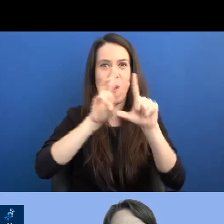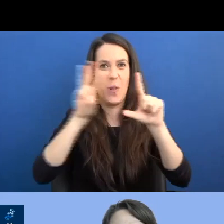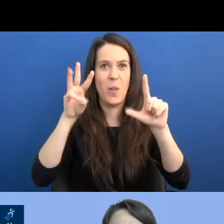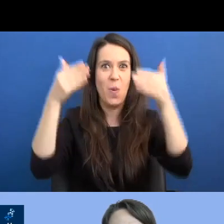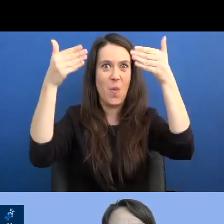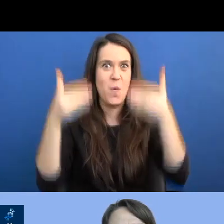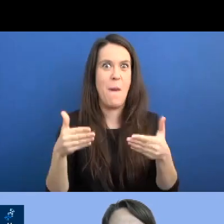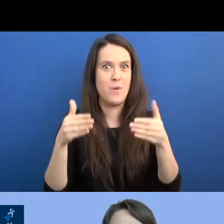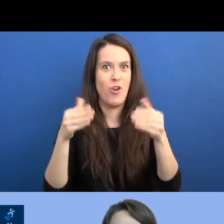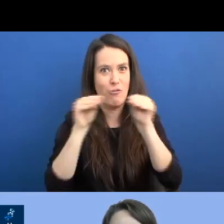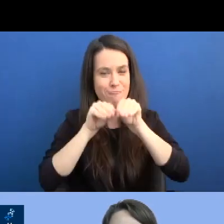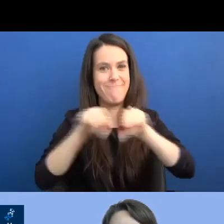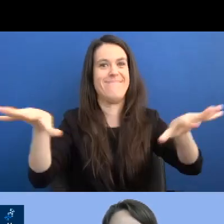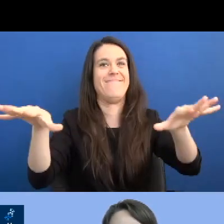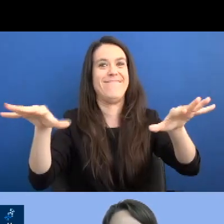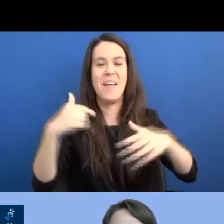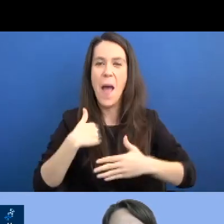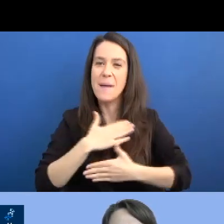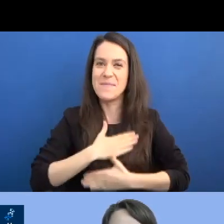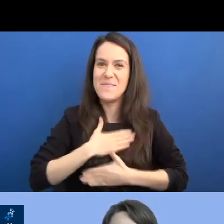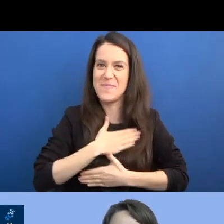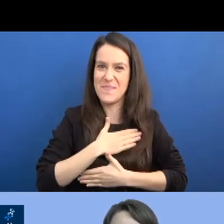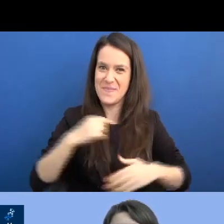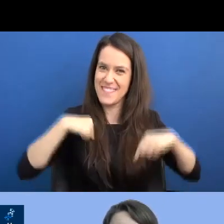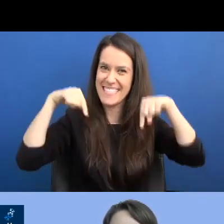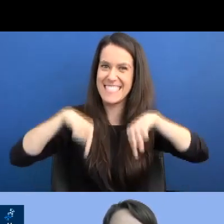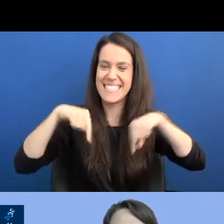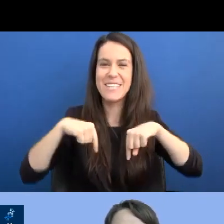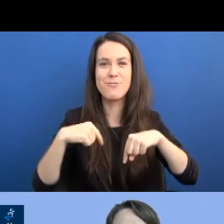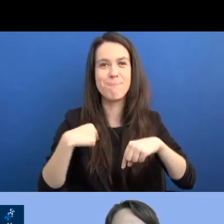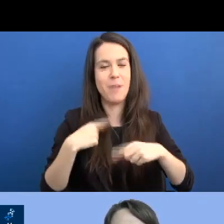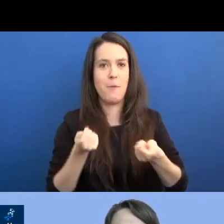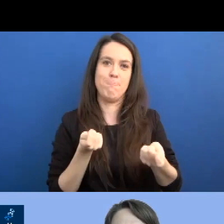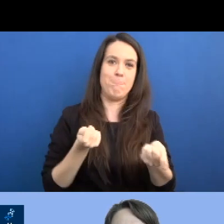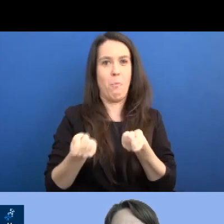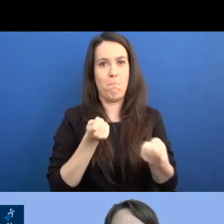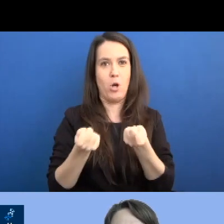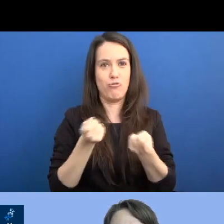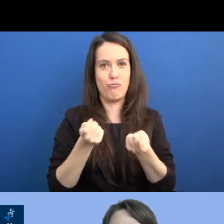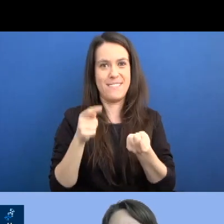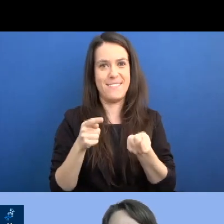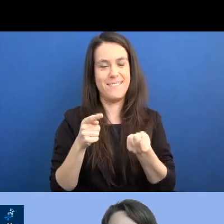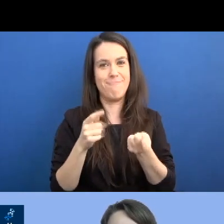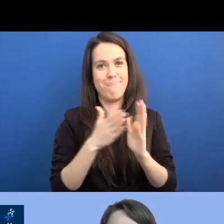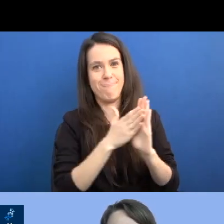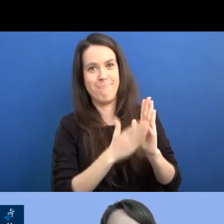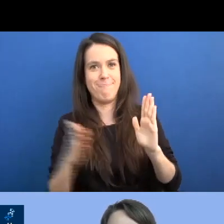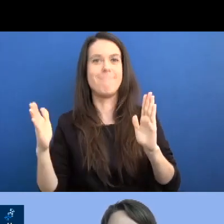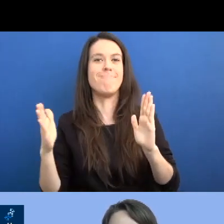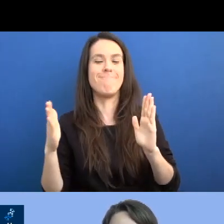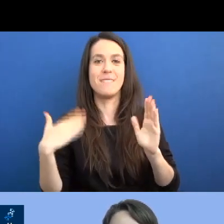Bienvenidos a este webinario sumamente especial. Es un gusto para mí acompañarles y tener el honor de moderar esta